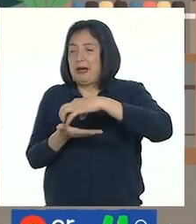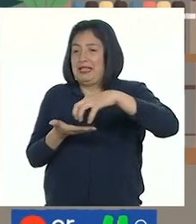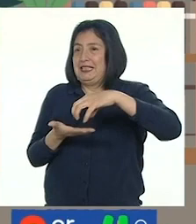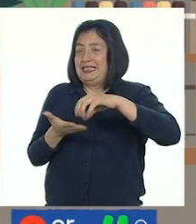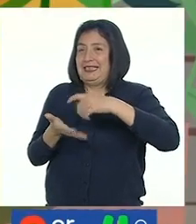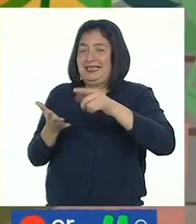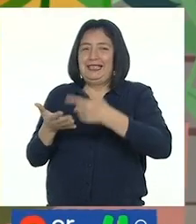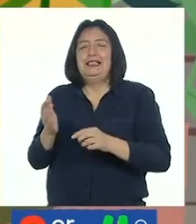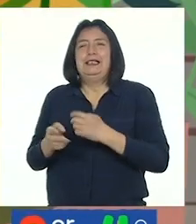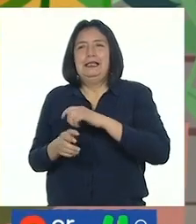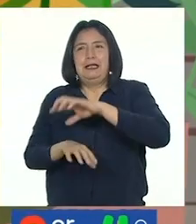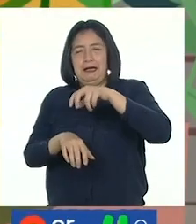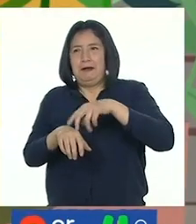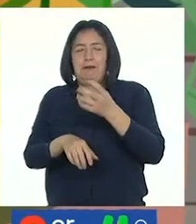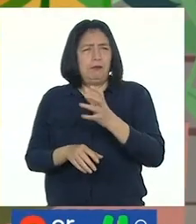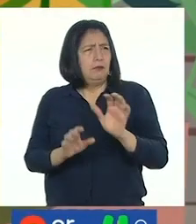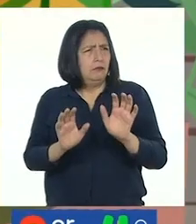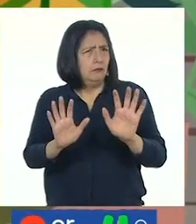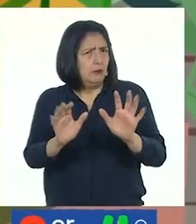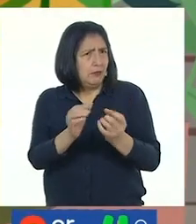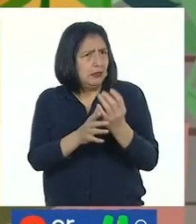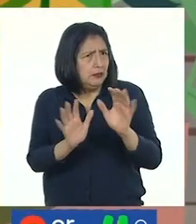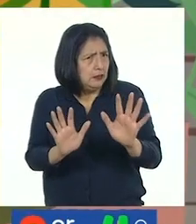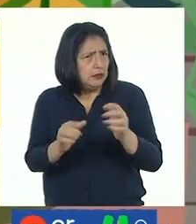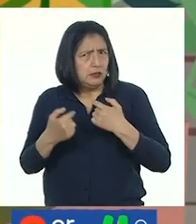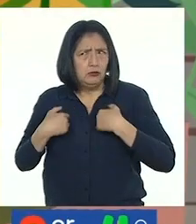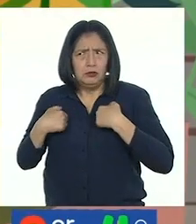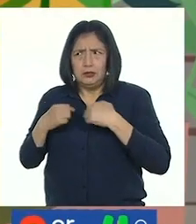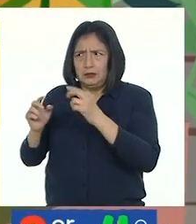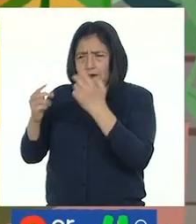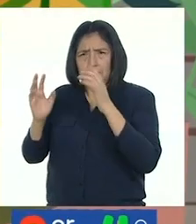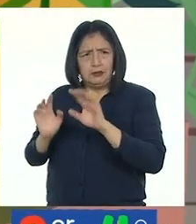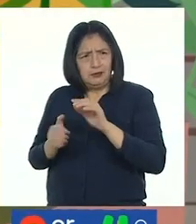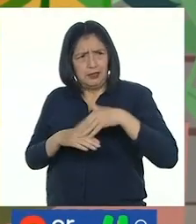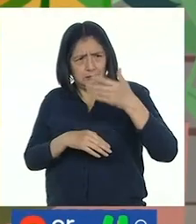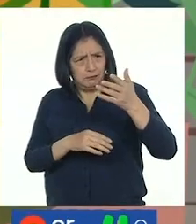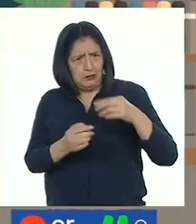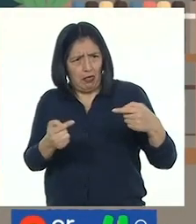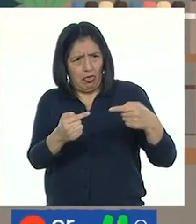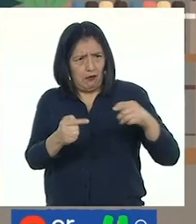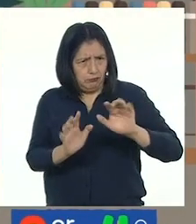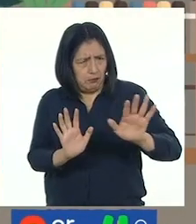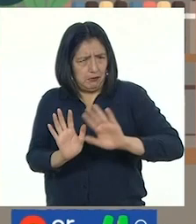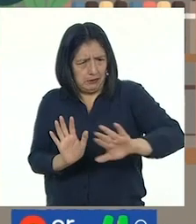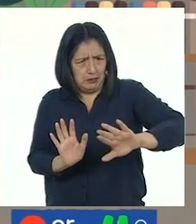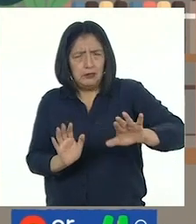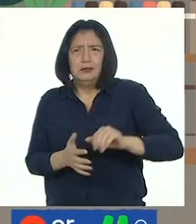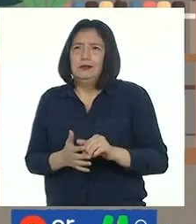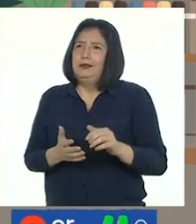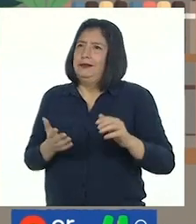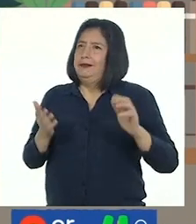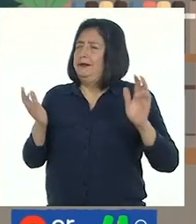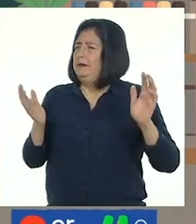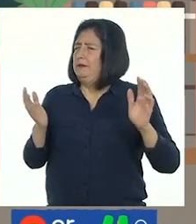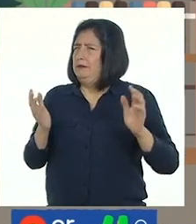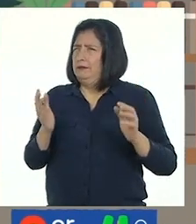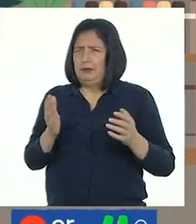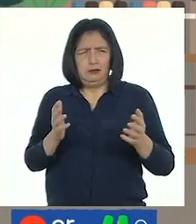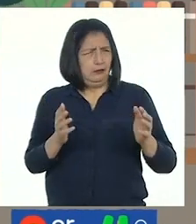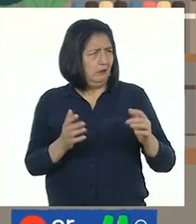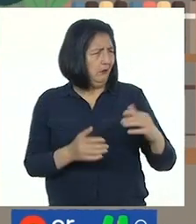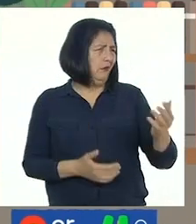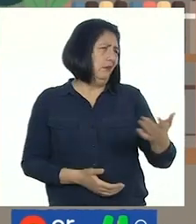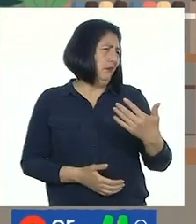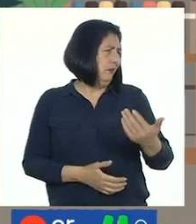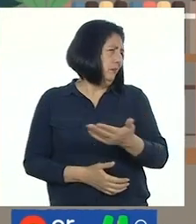ha quedado muy plantitas. Estoy en medio de mi programa. ¿Pueden pelearse más allá? ¿Plantitas?